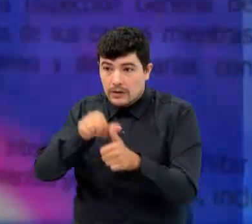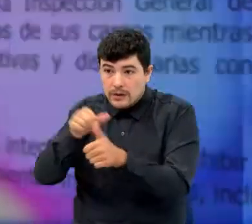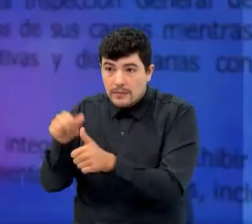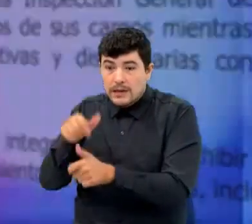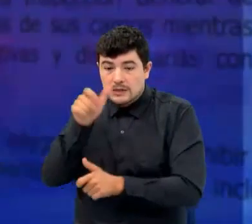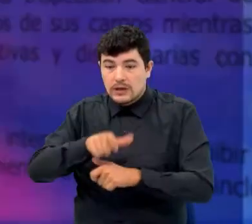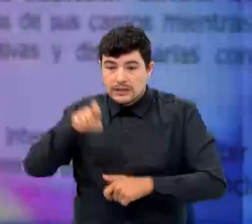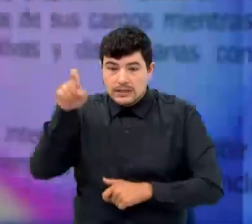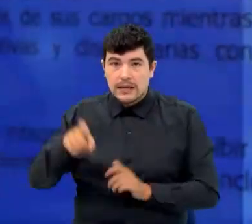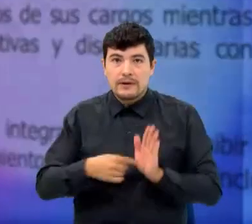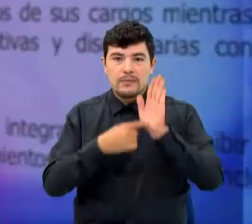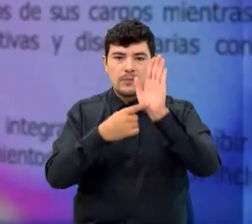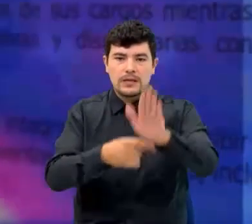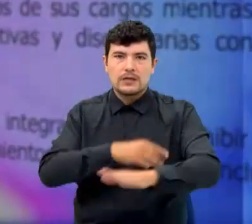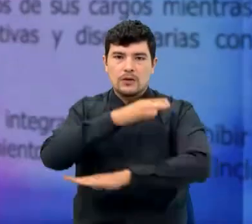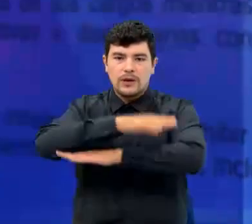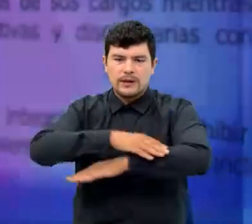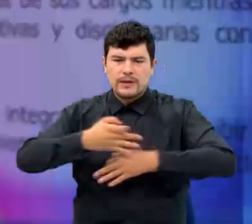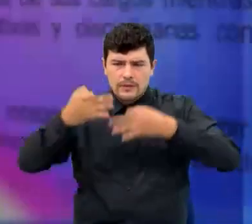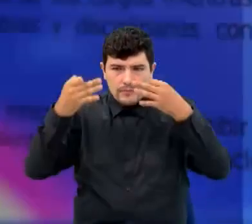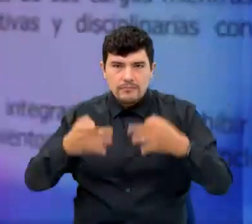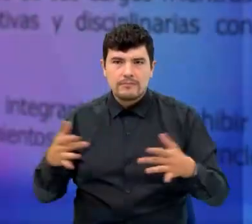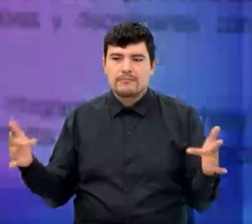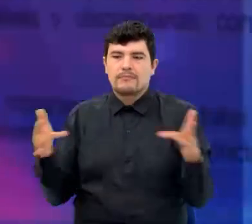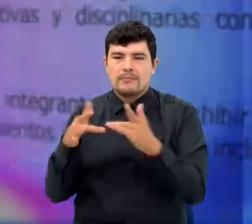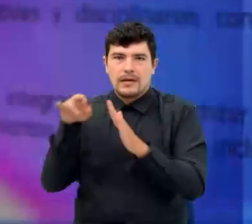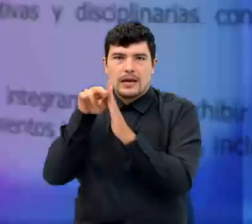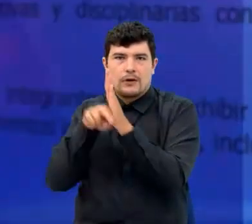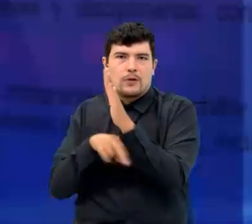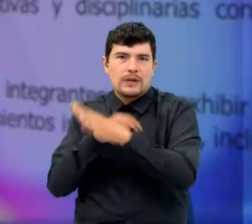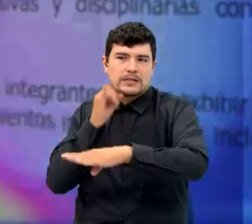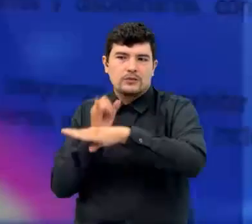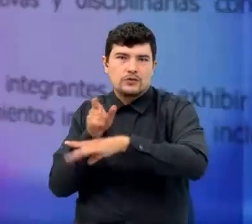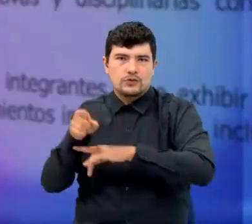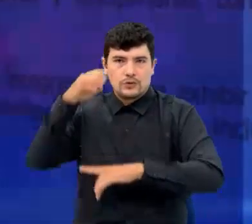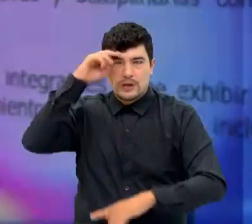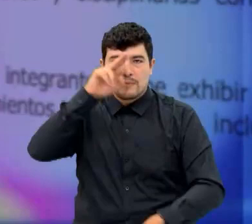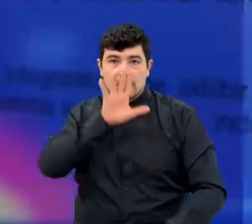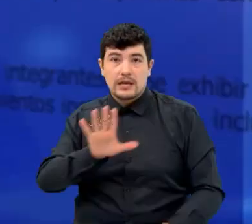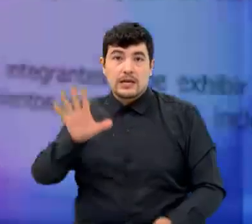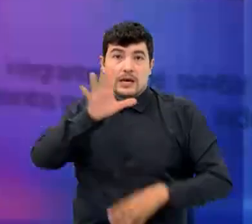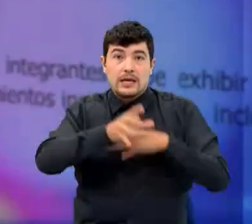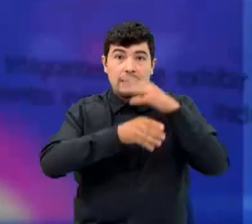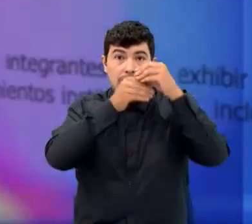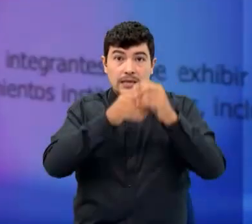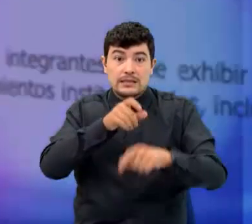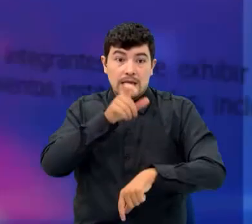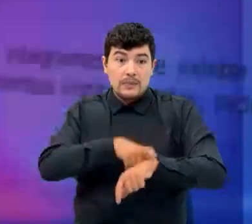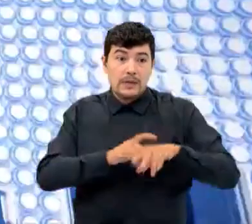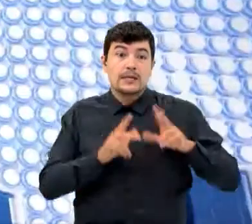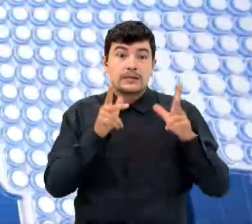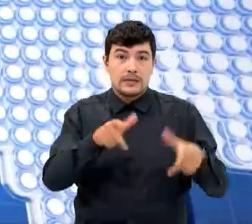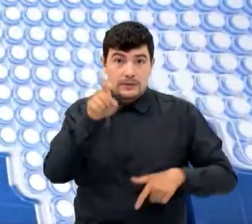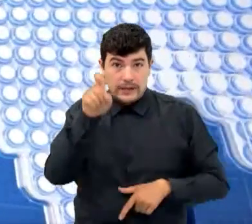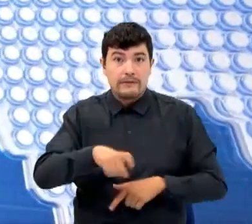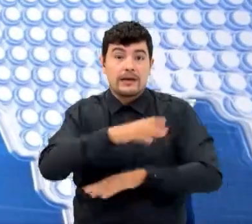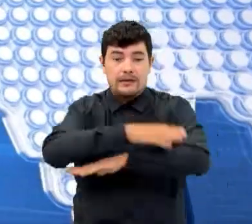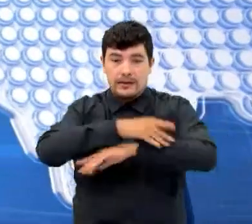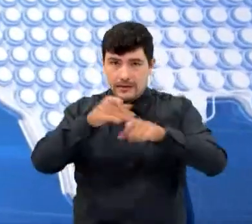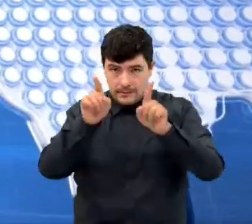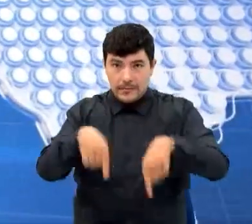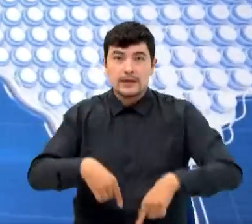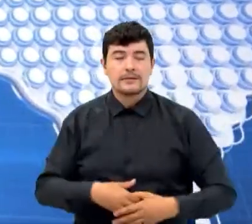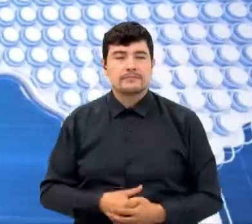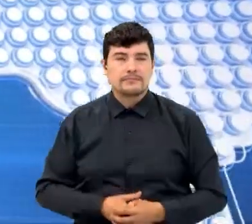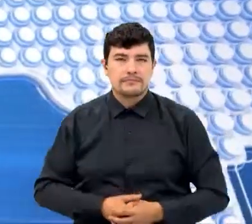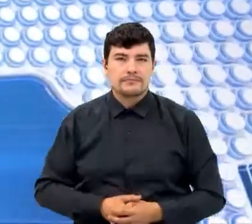un comportamiento ejemplar en concordancia con los lineamientos institucionales, incluso en los turnos de descanso. Se resalta que los policías